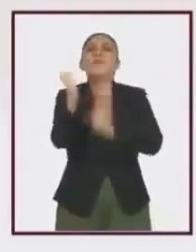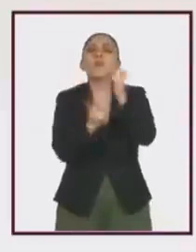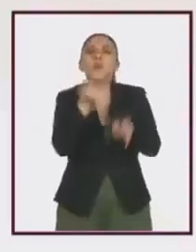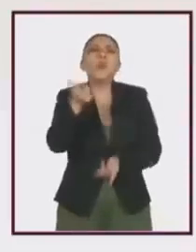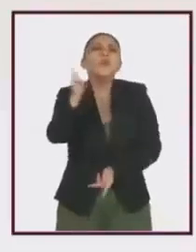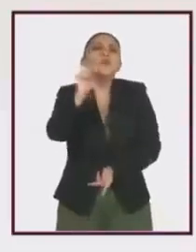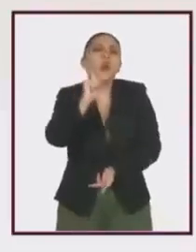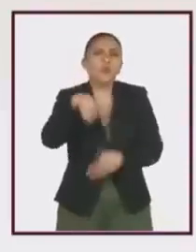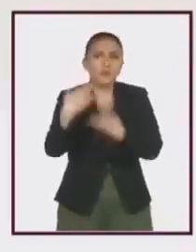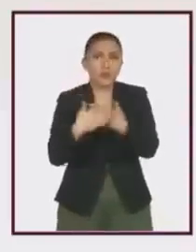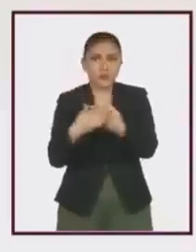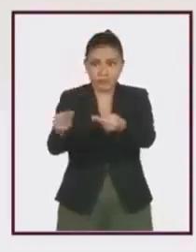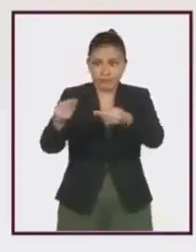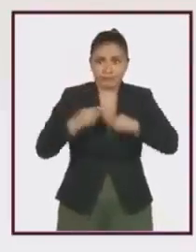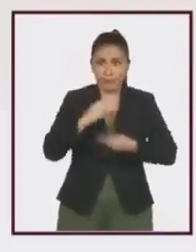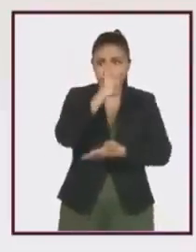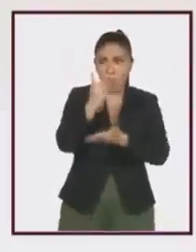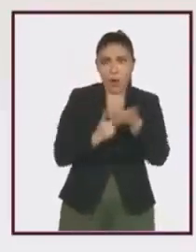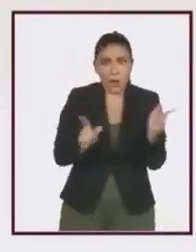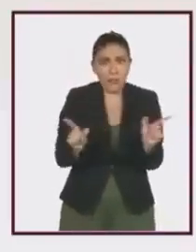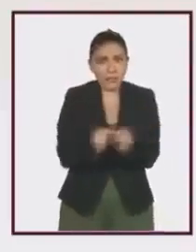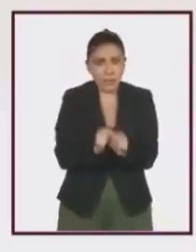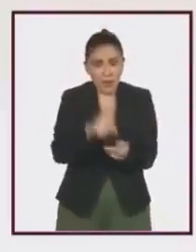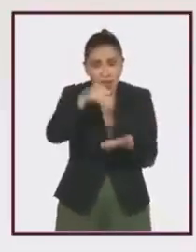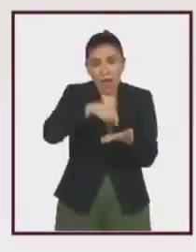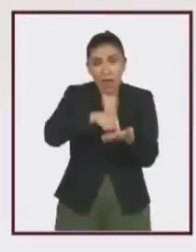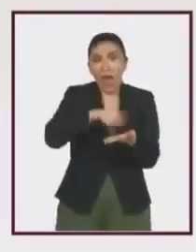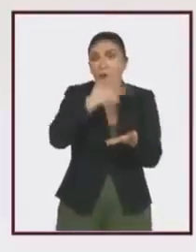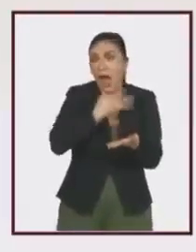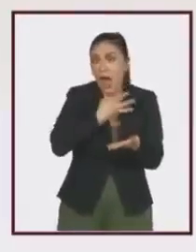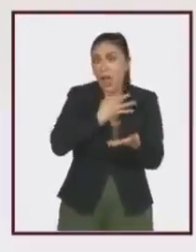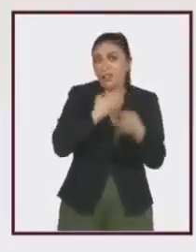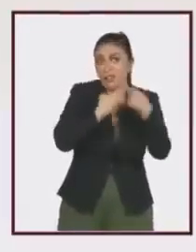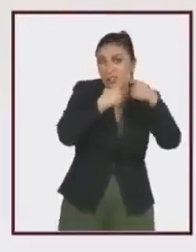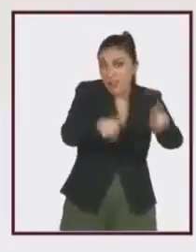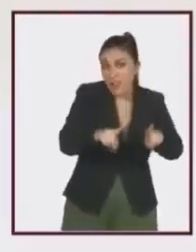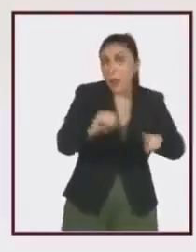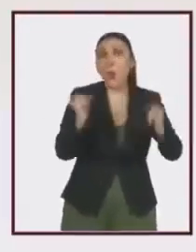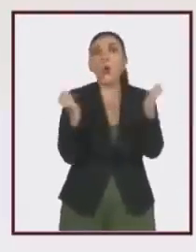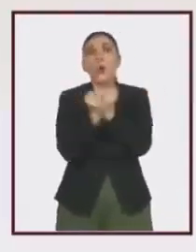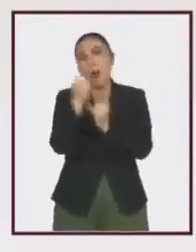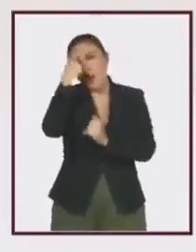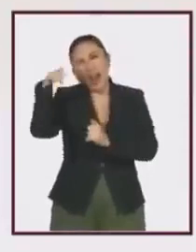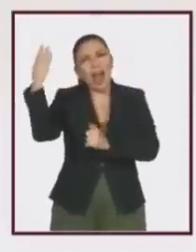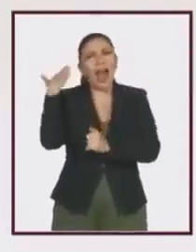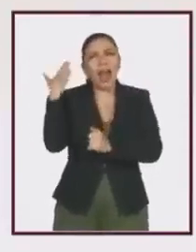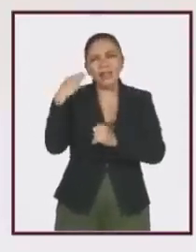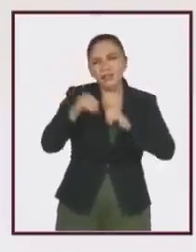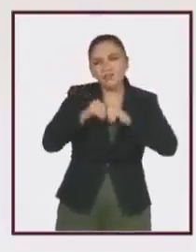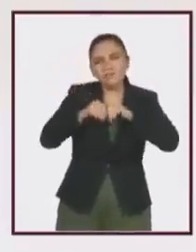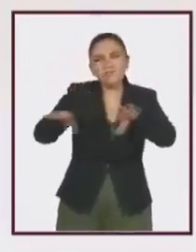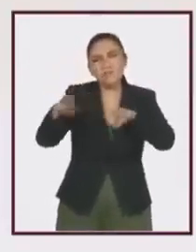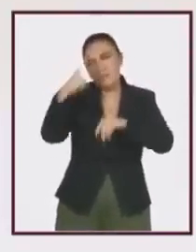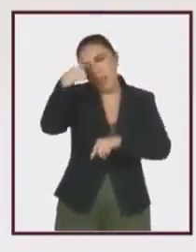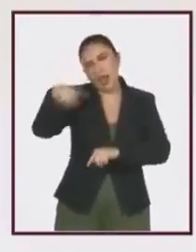listo el programa sintético y qué tan diferente será a los que se difundieron en los consejos técnicos escolares.